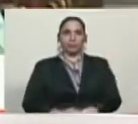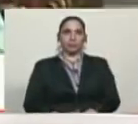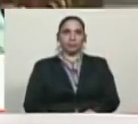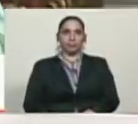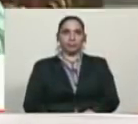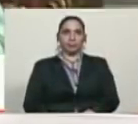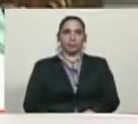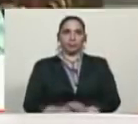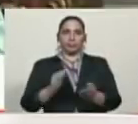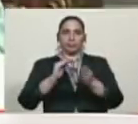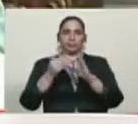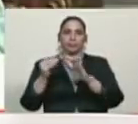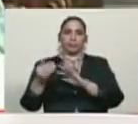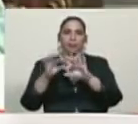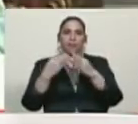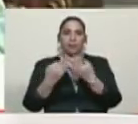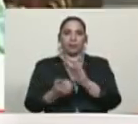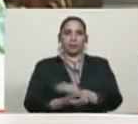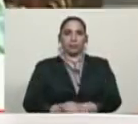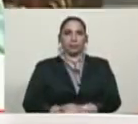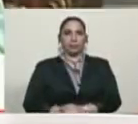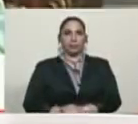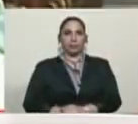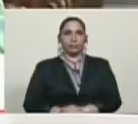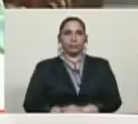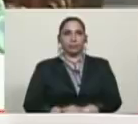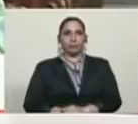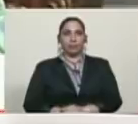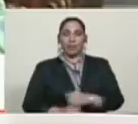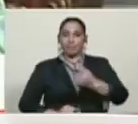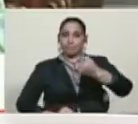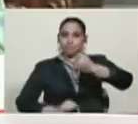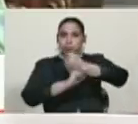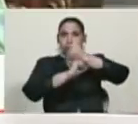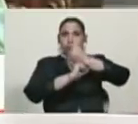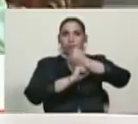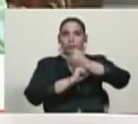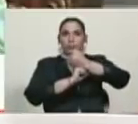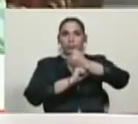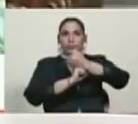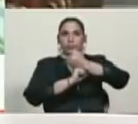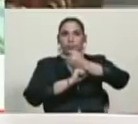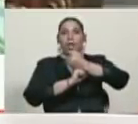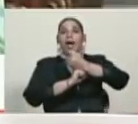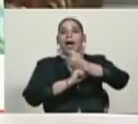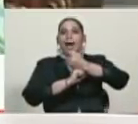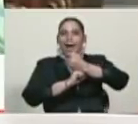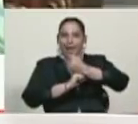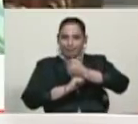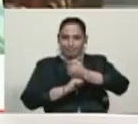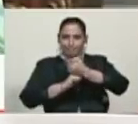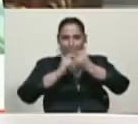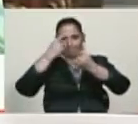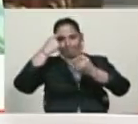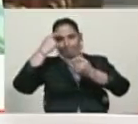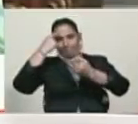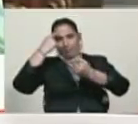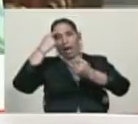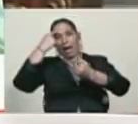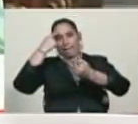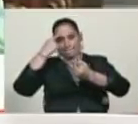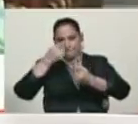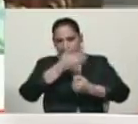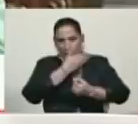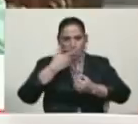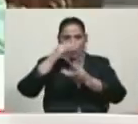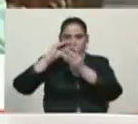comunitaria y familiar es la base para entonces mejorar renovar